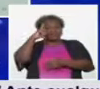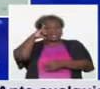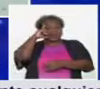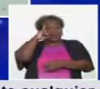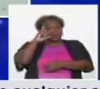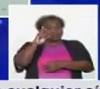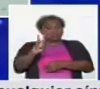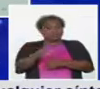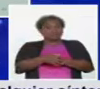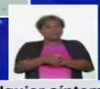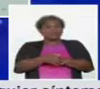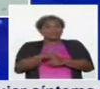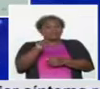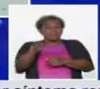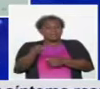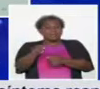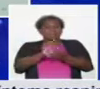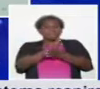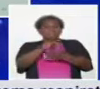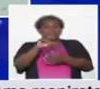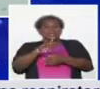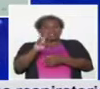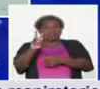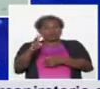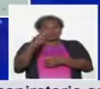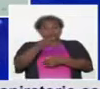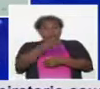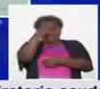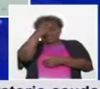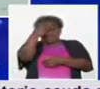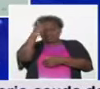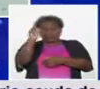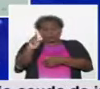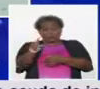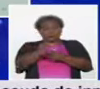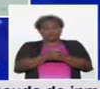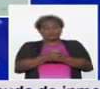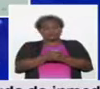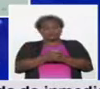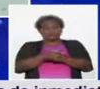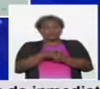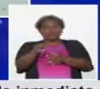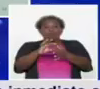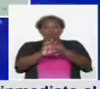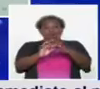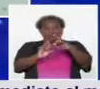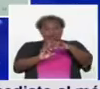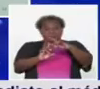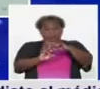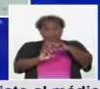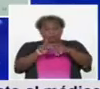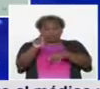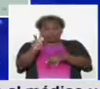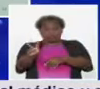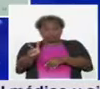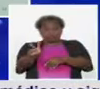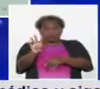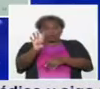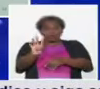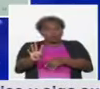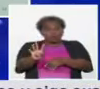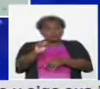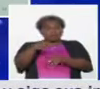y Tercer Frente y Songolamaya con 1 cada uno. Y Guantánamo con 12 casos ayer, 4 más que el día